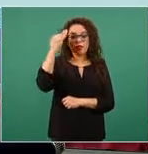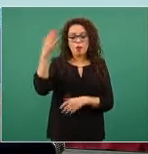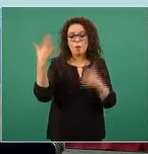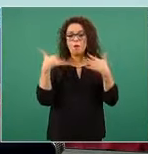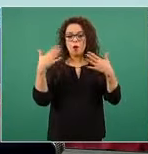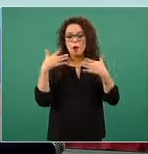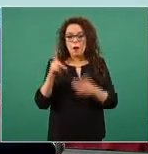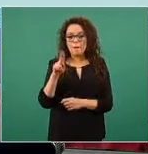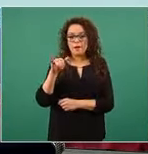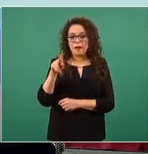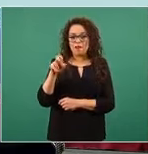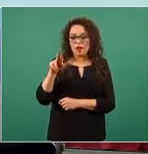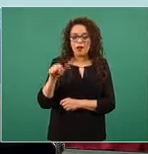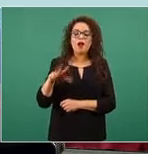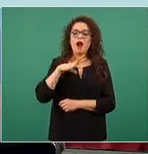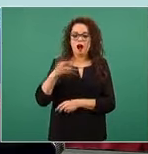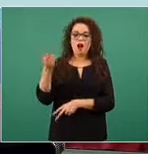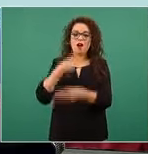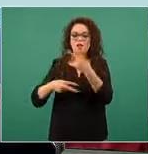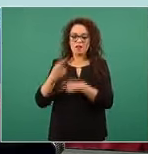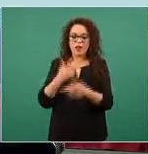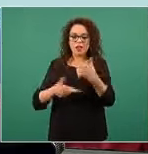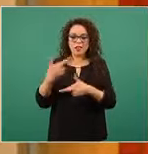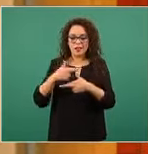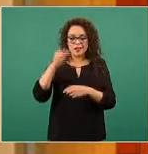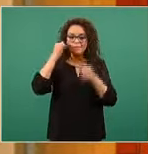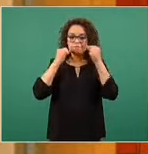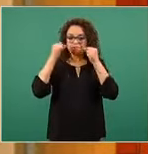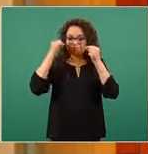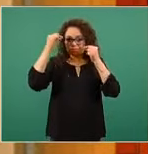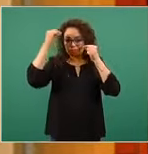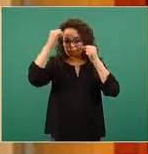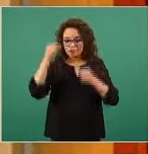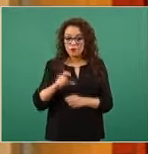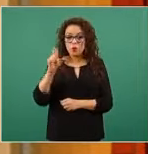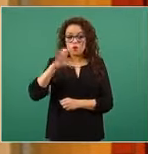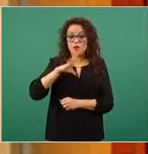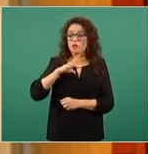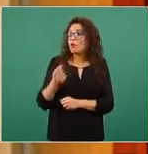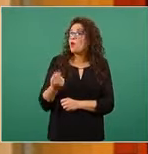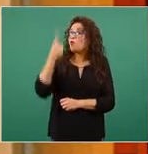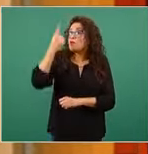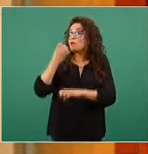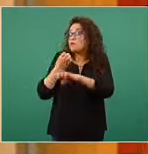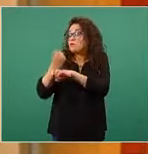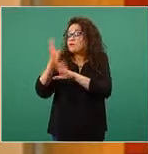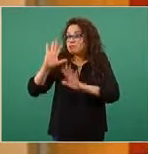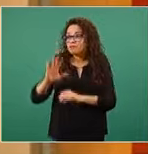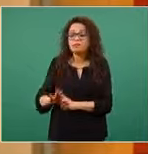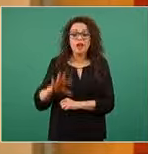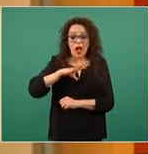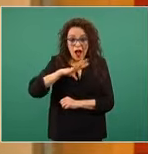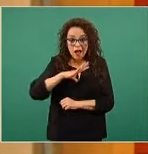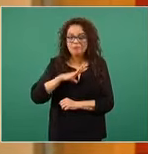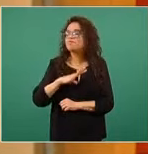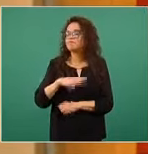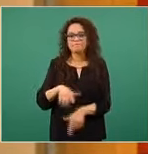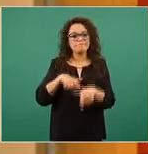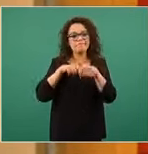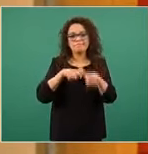sarampión. Y mientras exista sarampión en alguna parte del mundo, puede haber sarampión en otras partes del mundo.